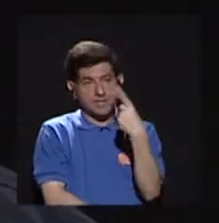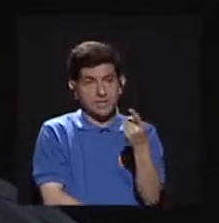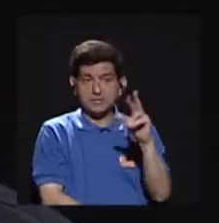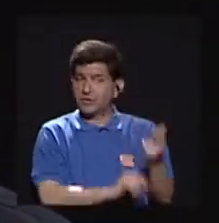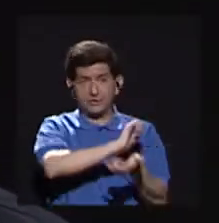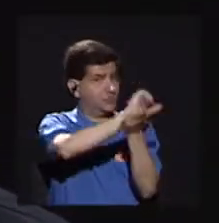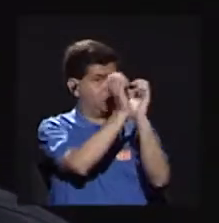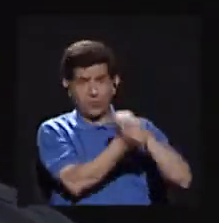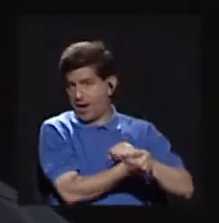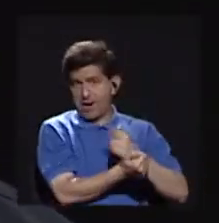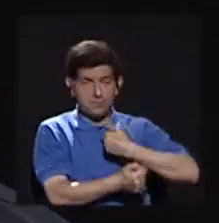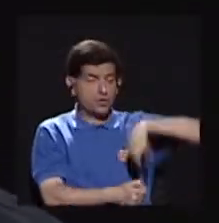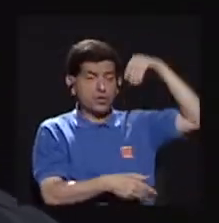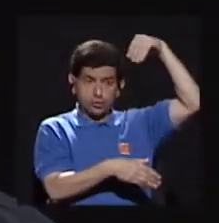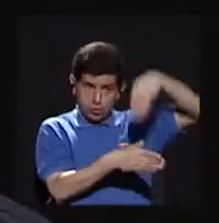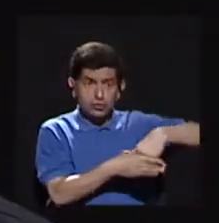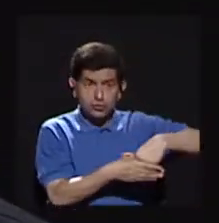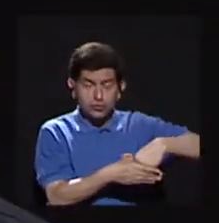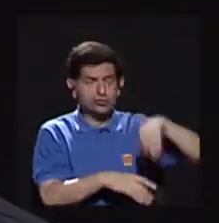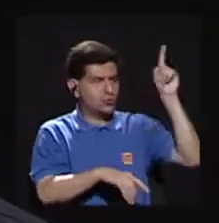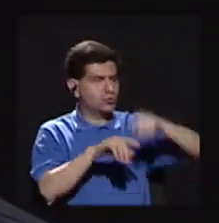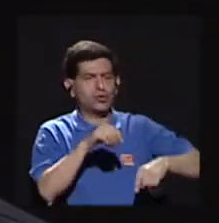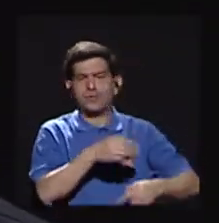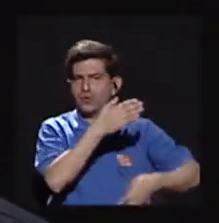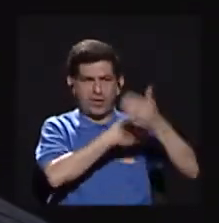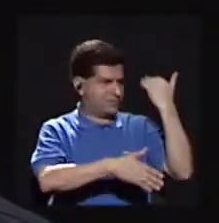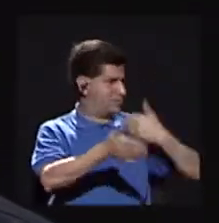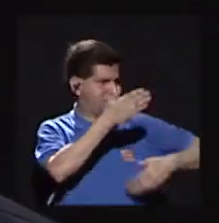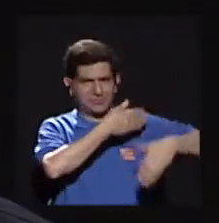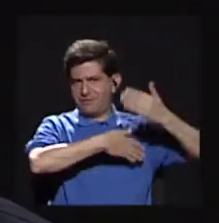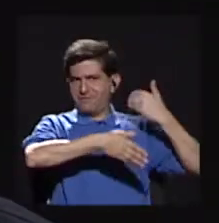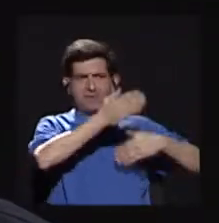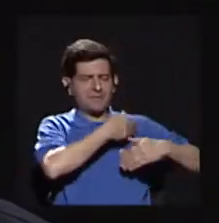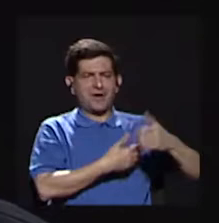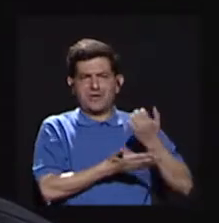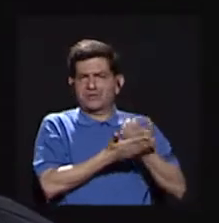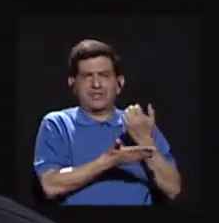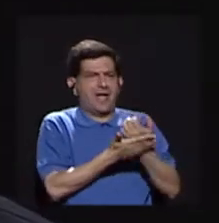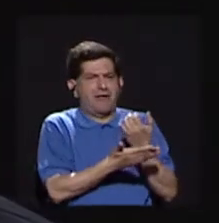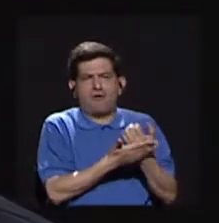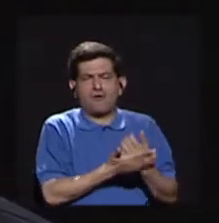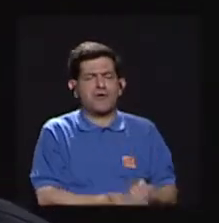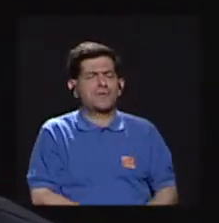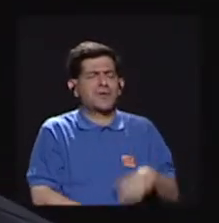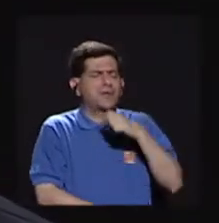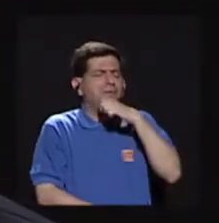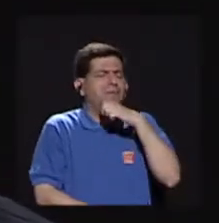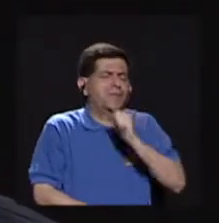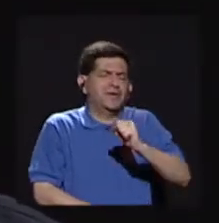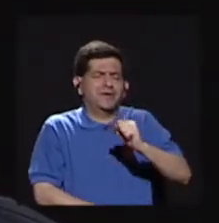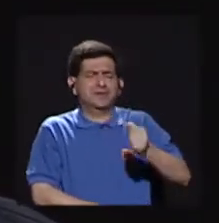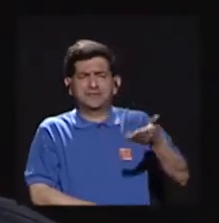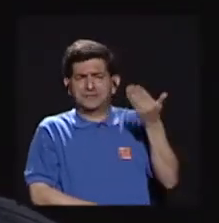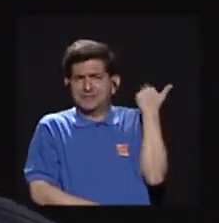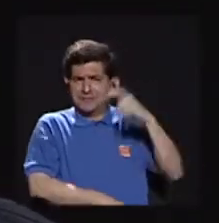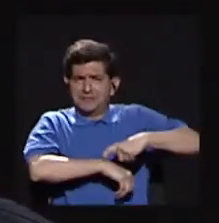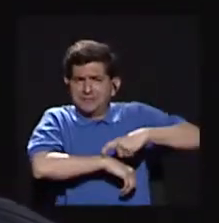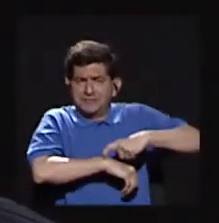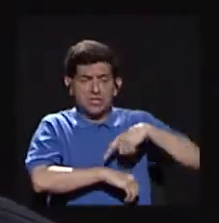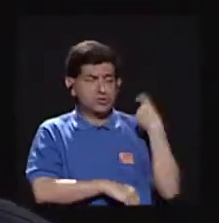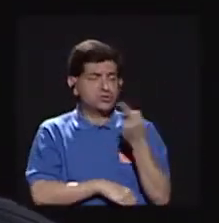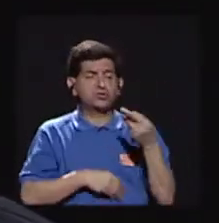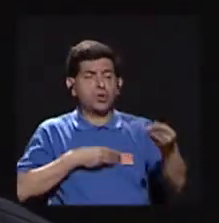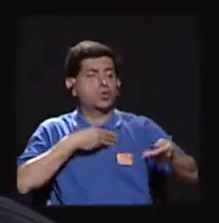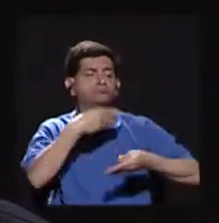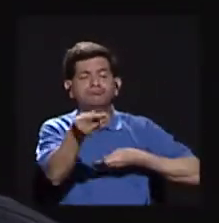no va a cambiar nosotros estamos metidos en eso no vamos a poder volver otra vez a la economía primitiva del pasado sólo se